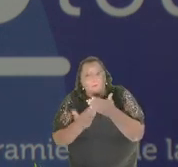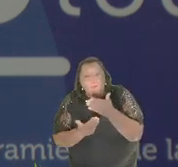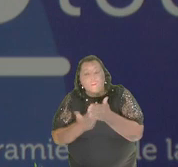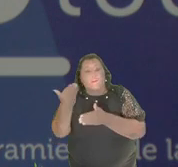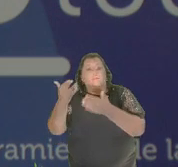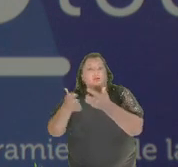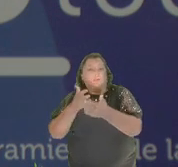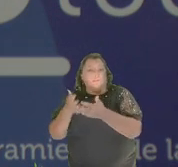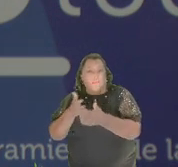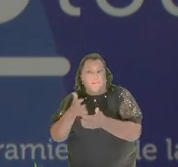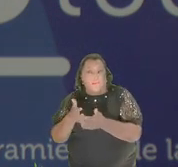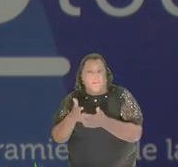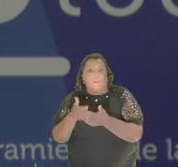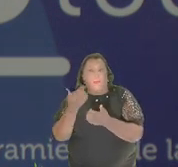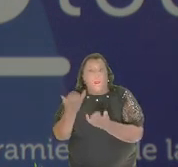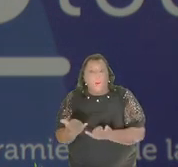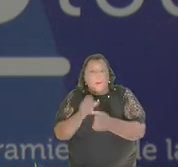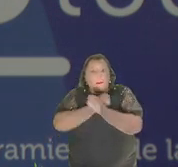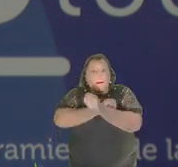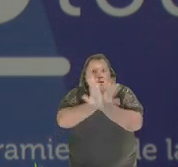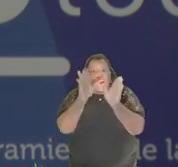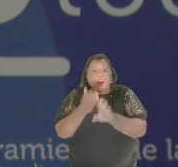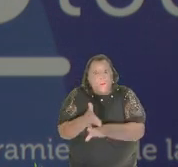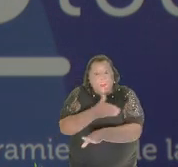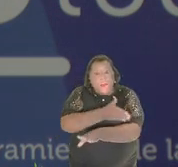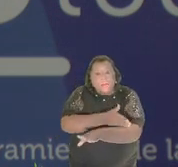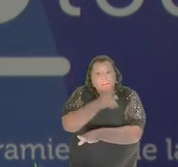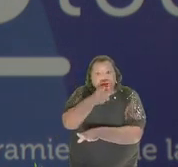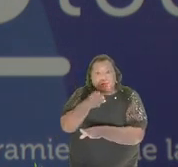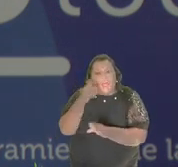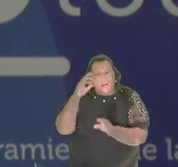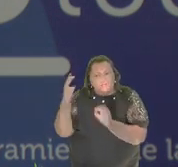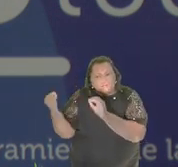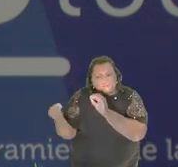sistema. Por eso claramente guarda total